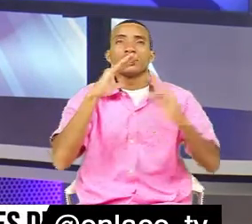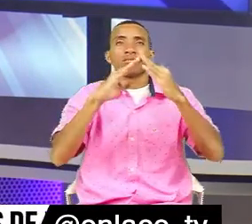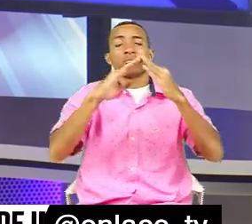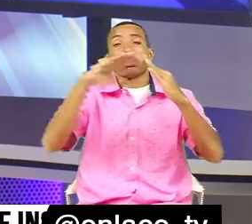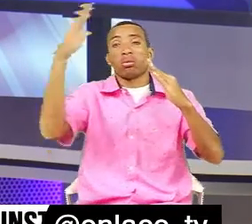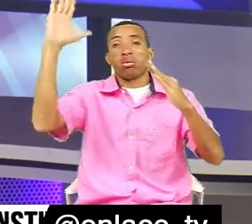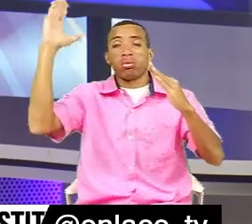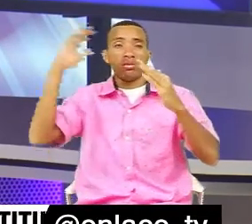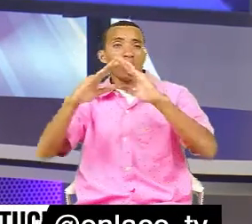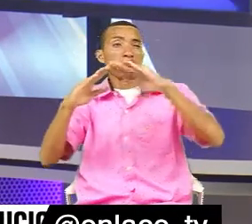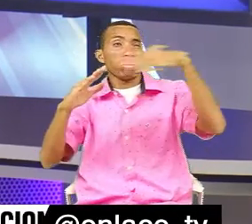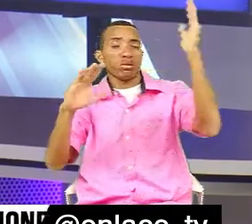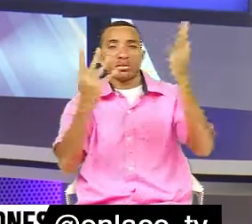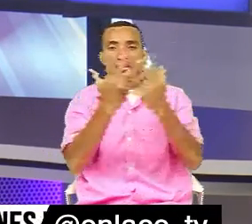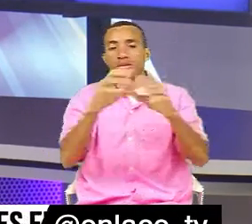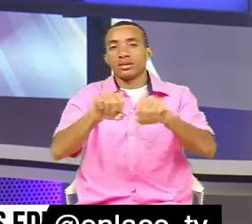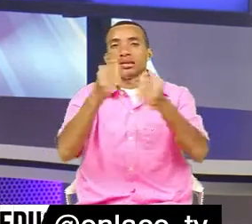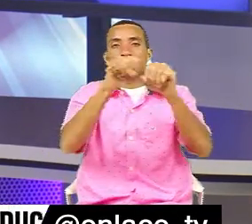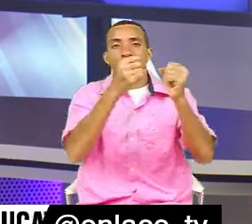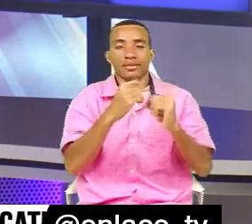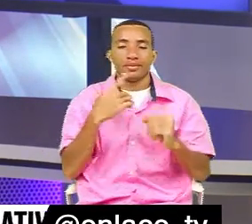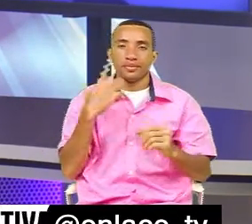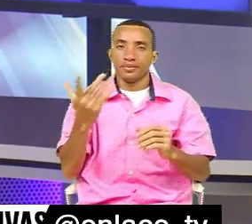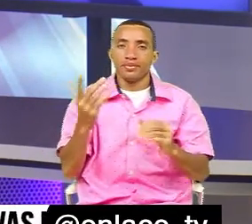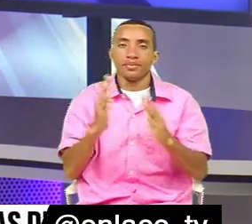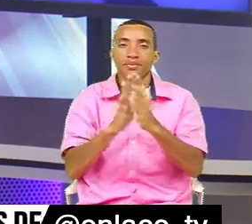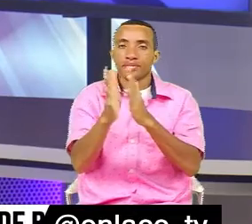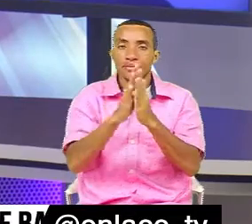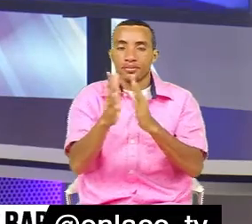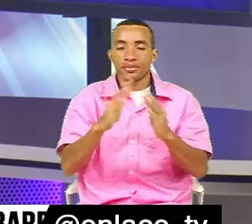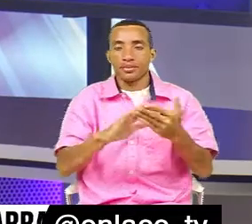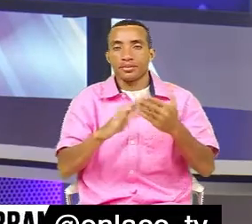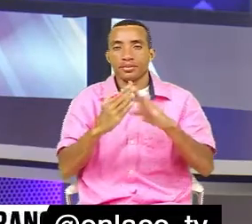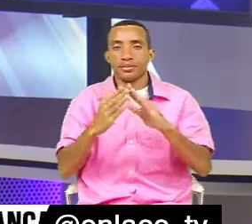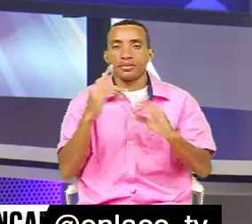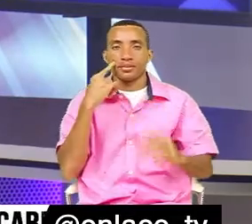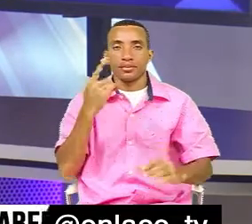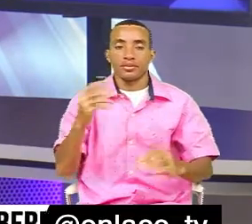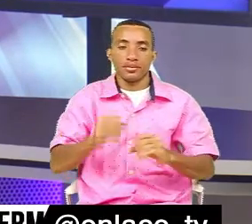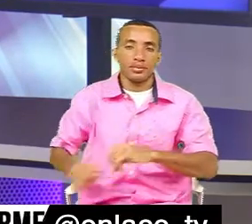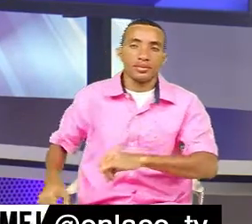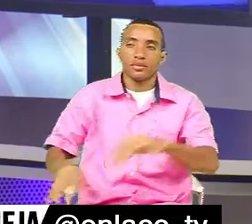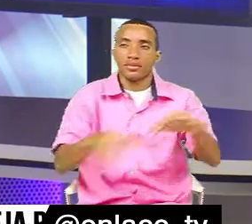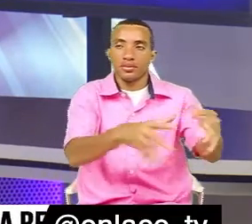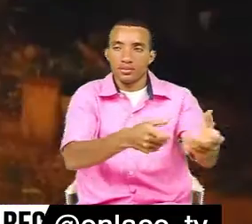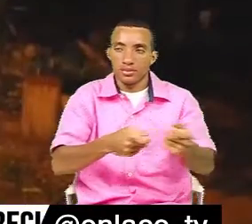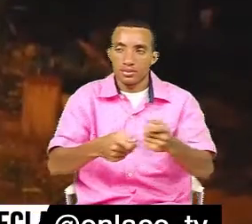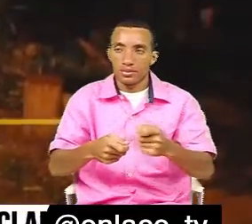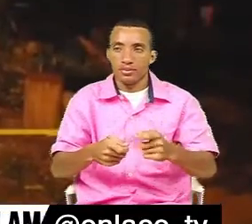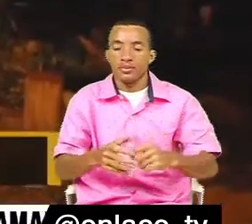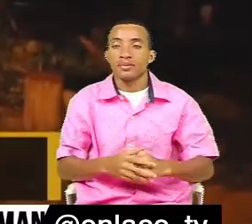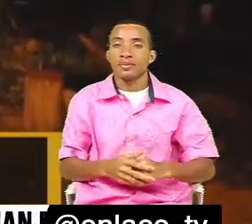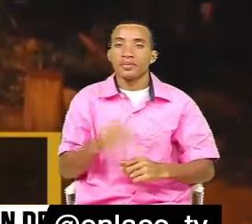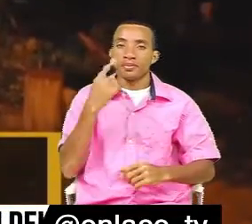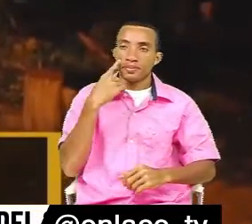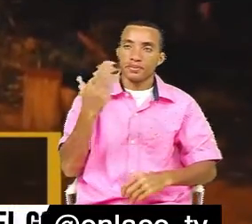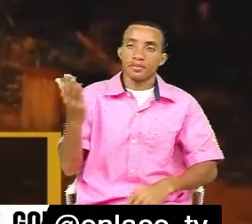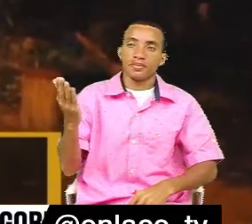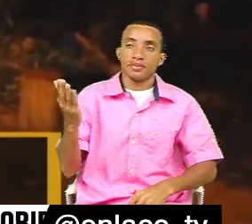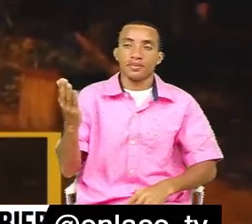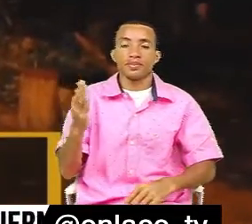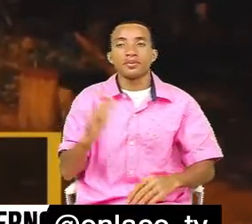enseres destrozados son el denominador común en viviendas de esta población de pescadores. En el camino hacia el corregimiento El